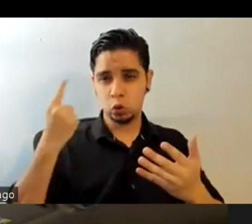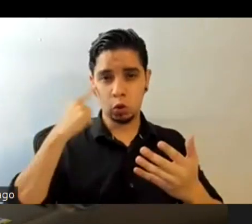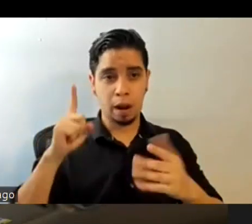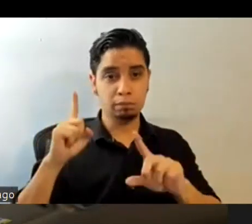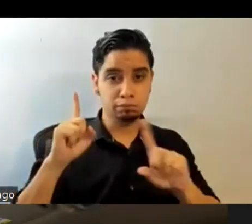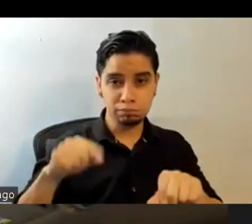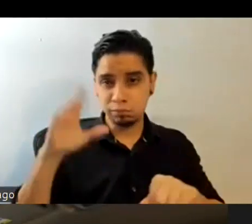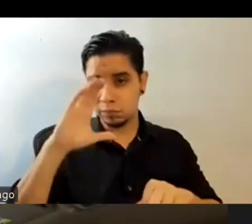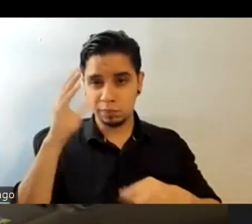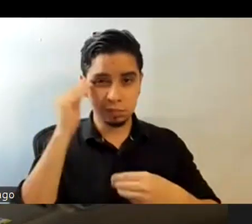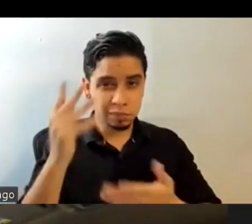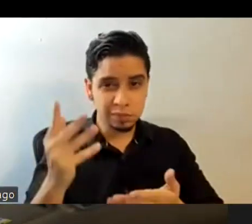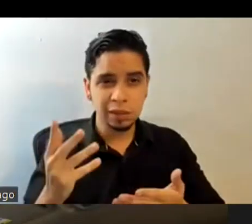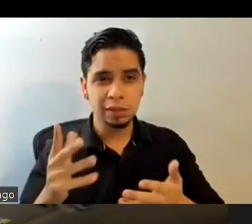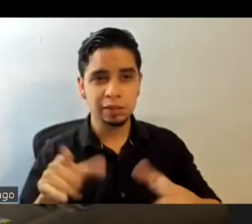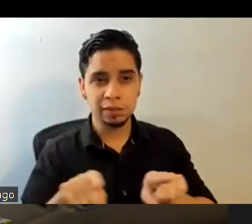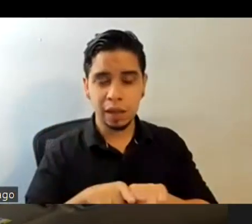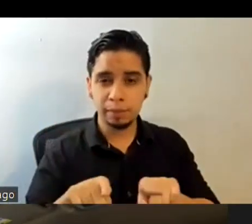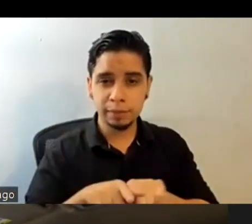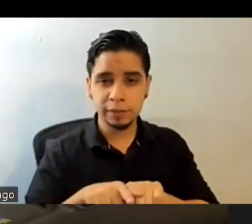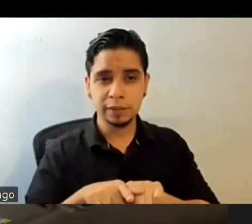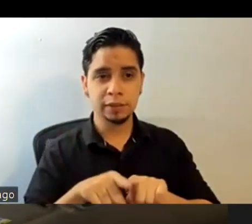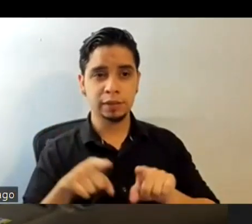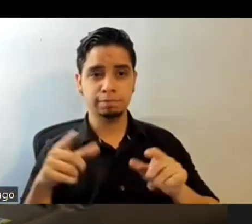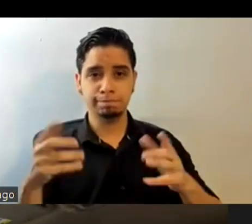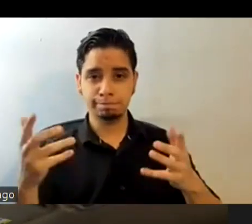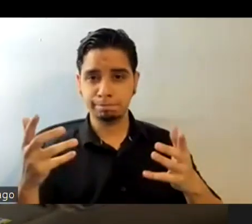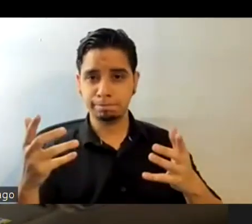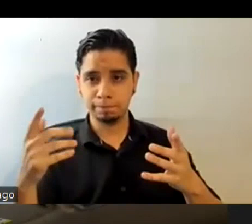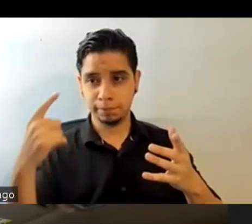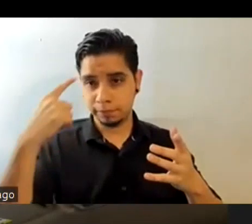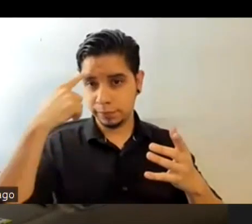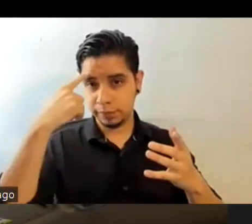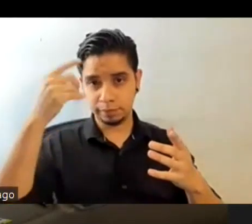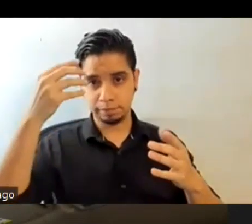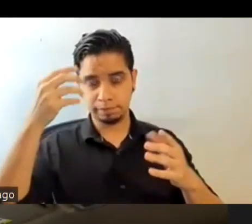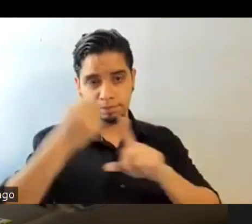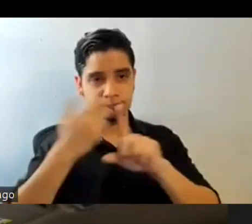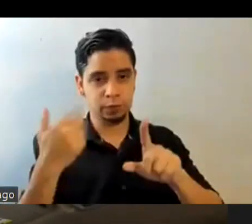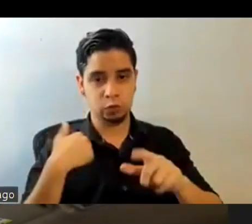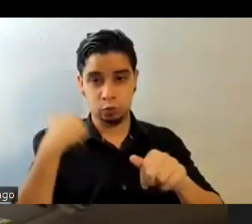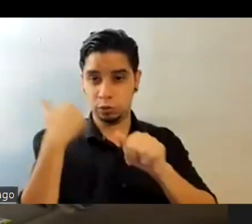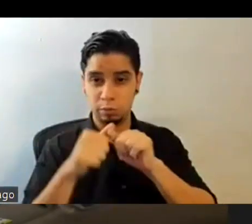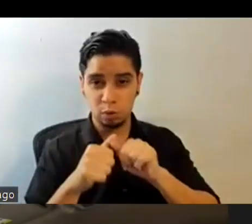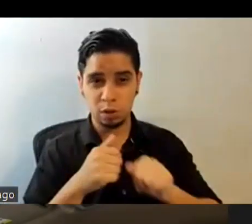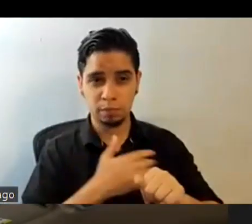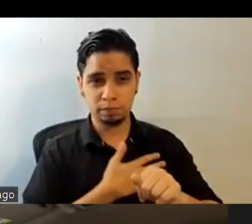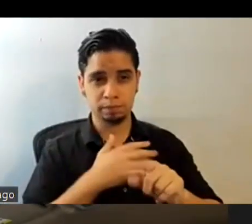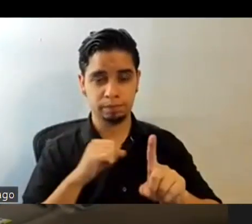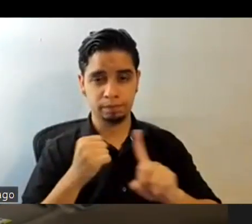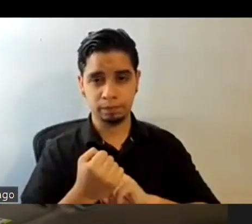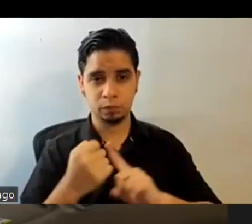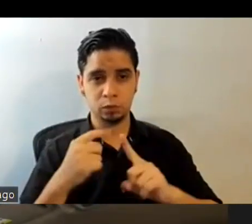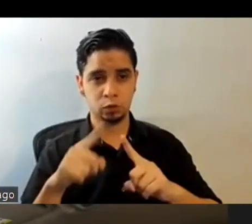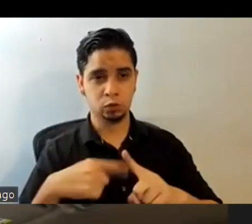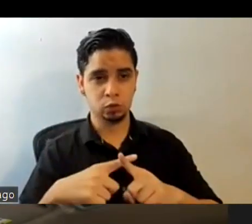buscar información, sino pues, tú sabes, abrir la mente. Yo recuerdo en mi caso que, tú sabes, cuando